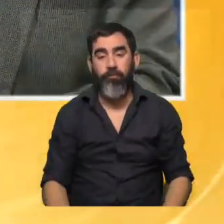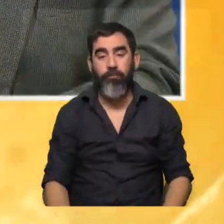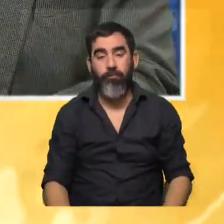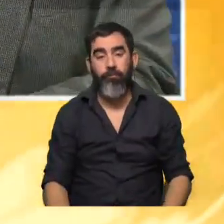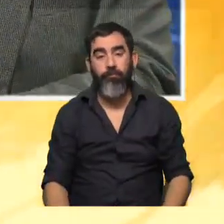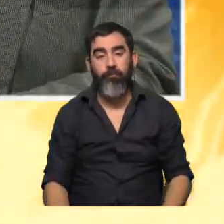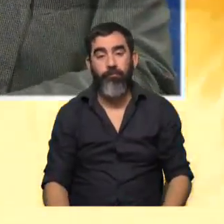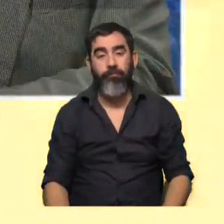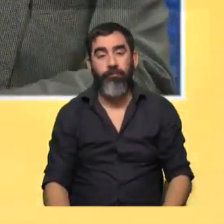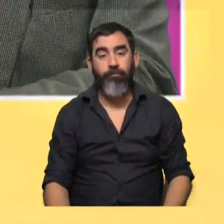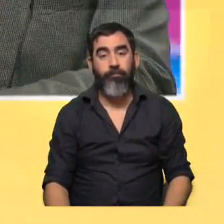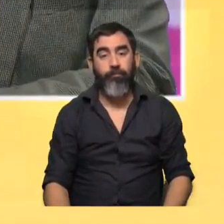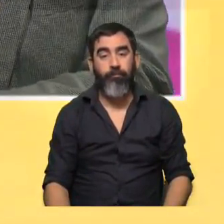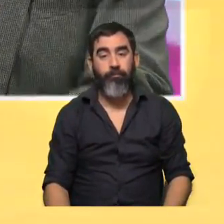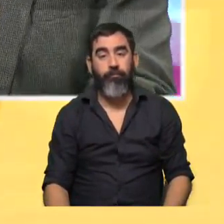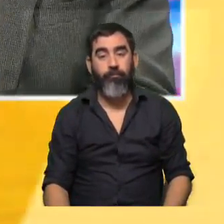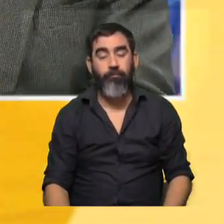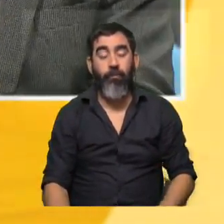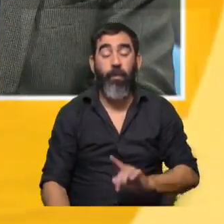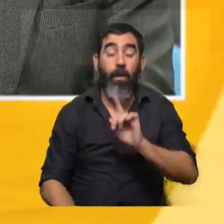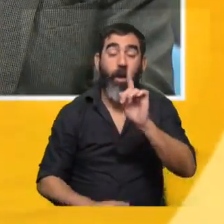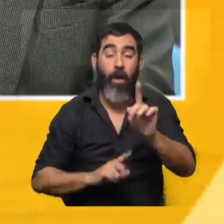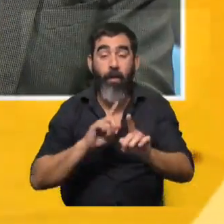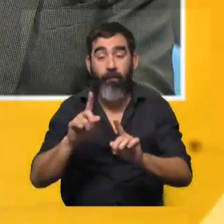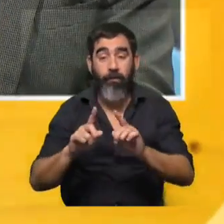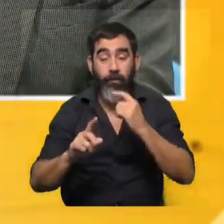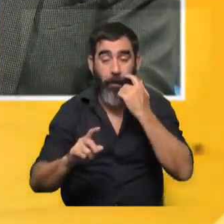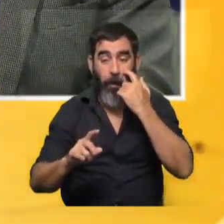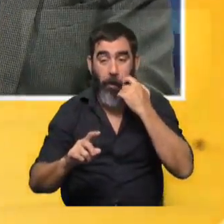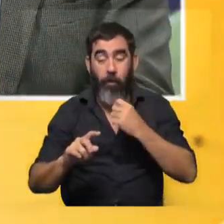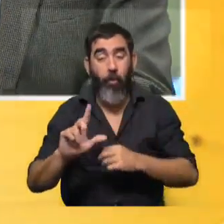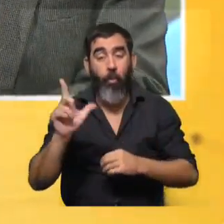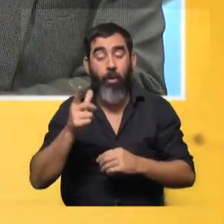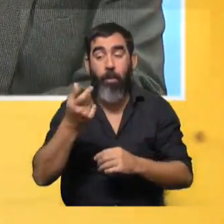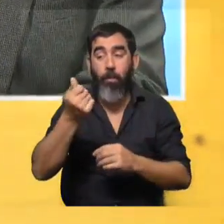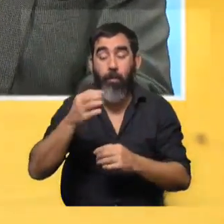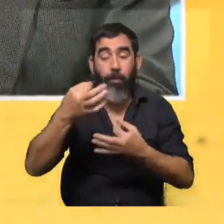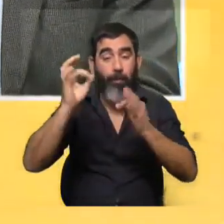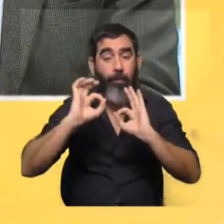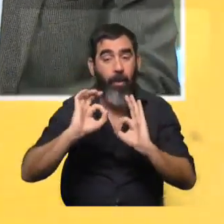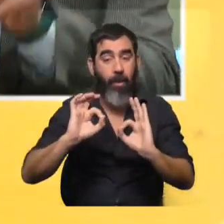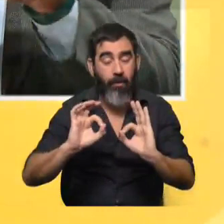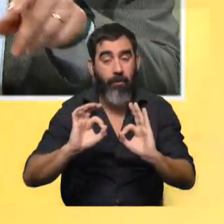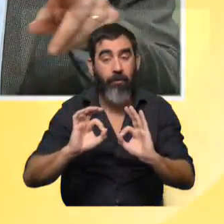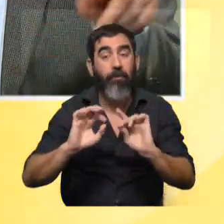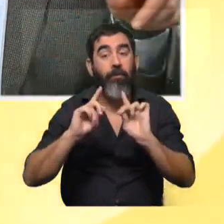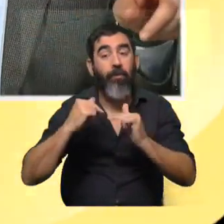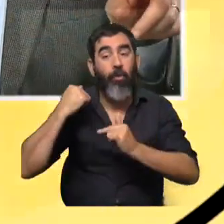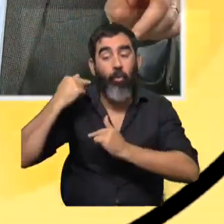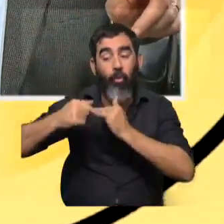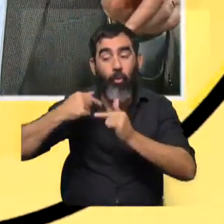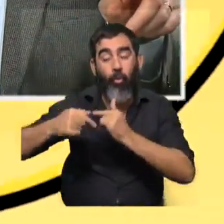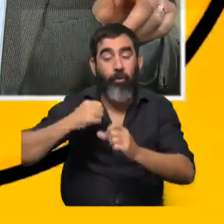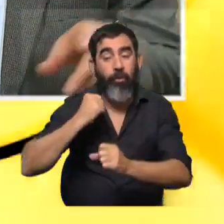costos, a veces no tenemos los recursos suficientes, ni la continuidad en el